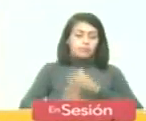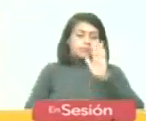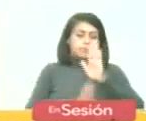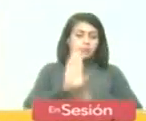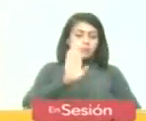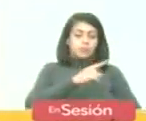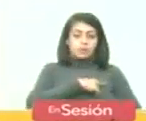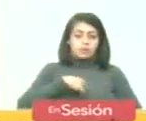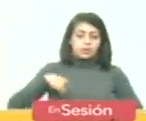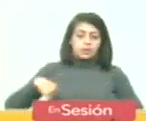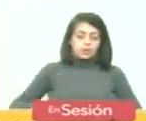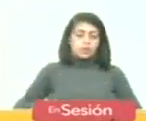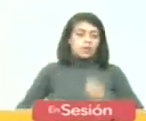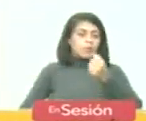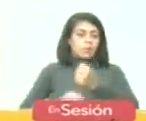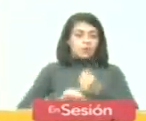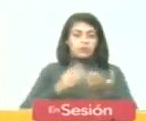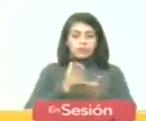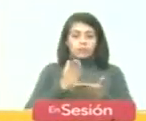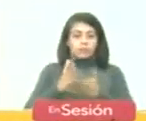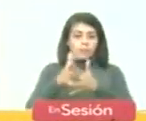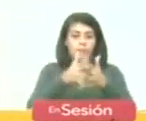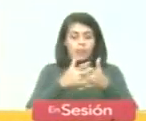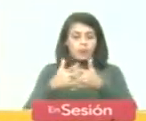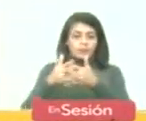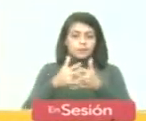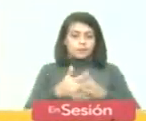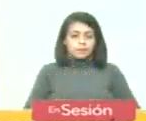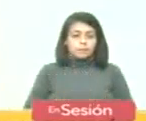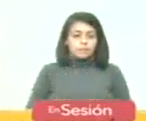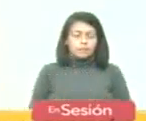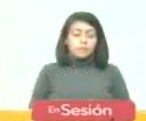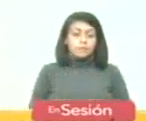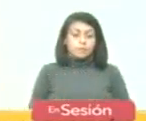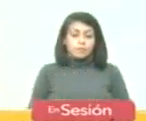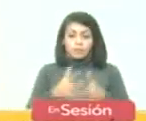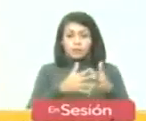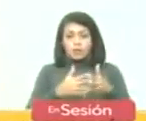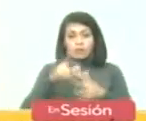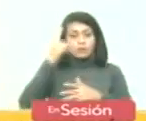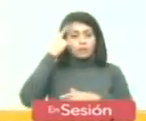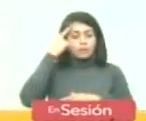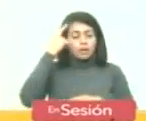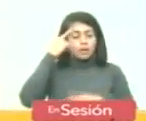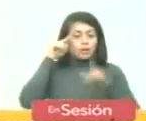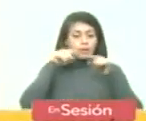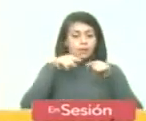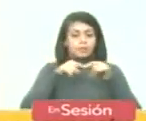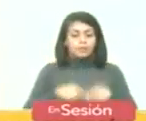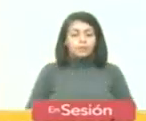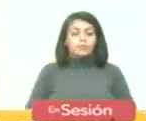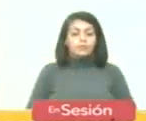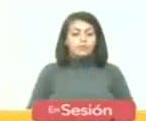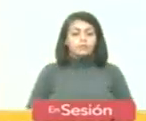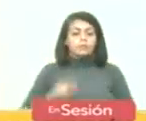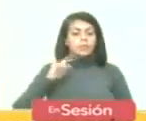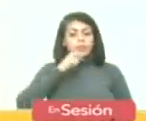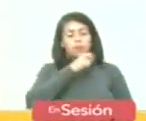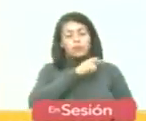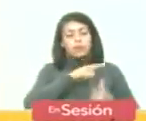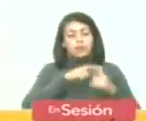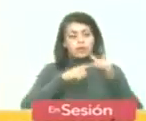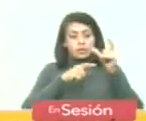continental, apoyado siempre por Estados Unidos. Estados Unidos reconoció a la Taiwán de